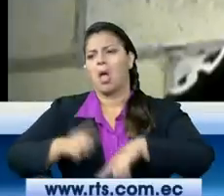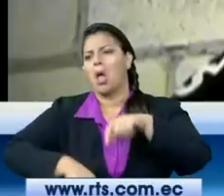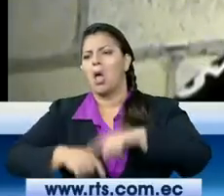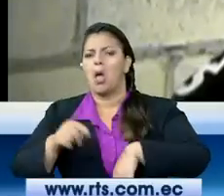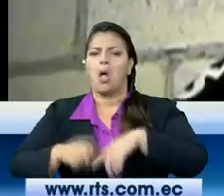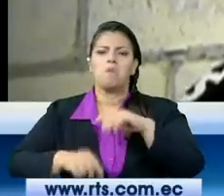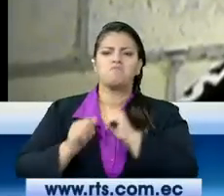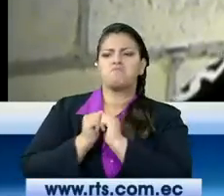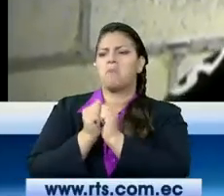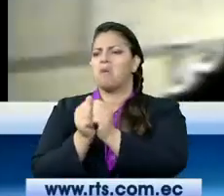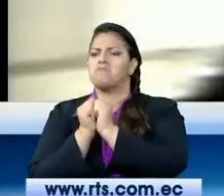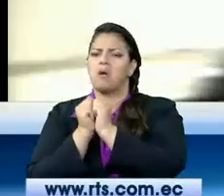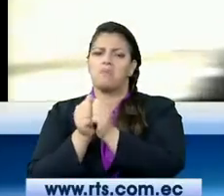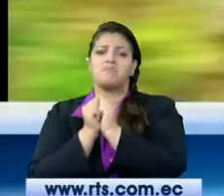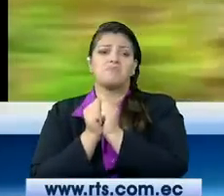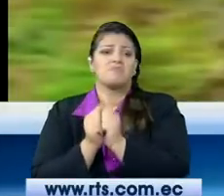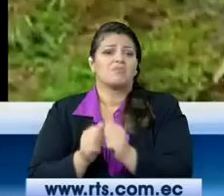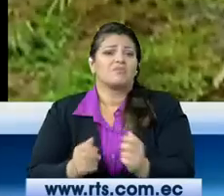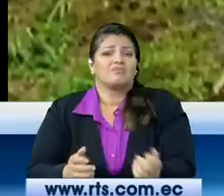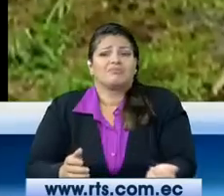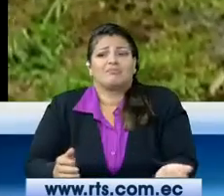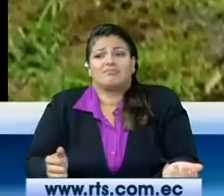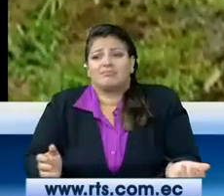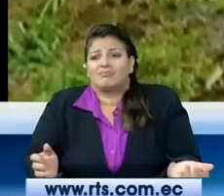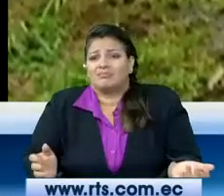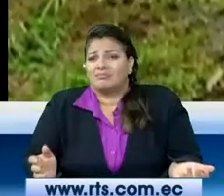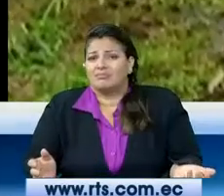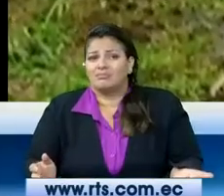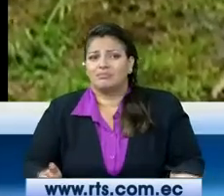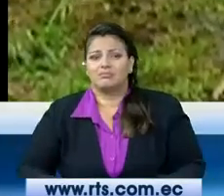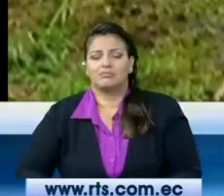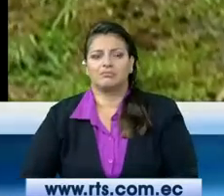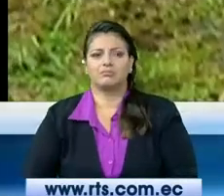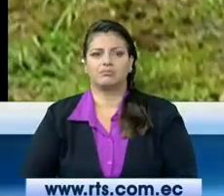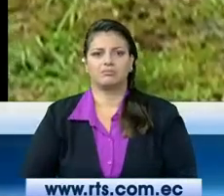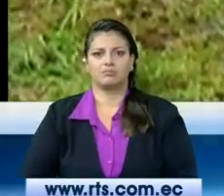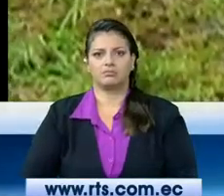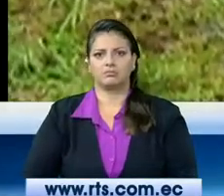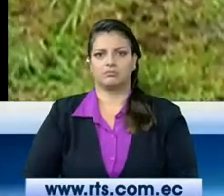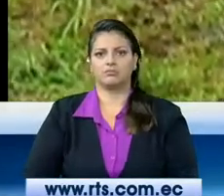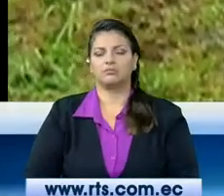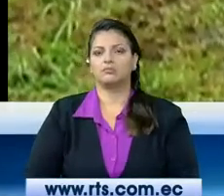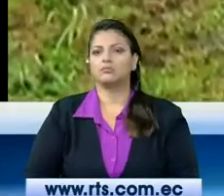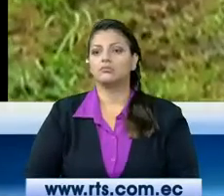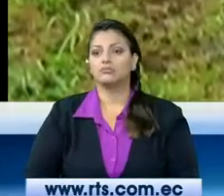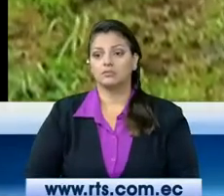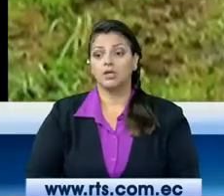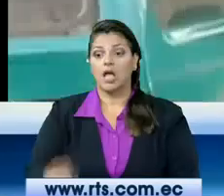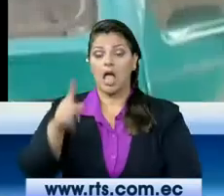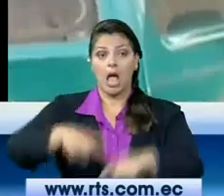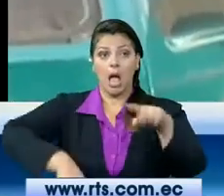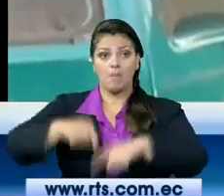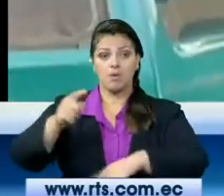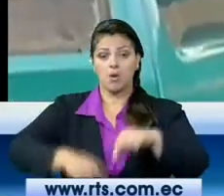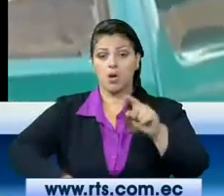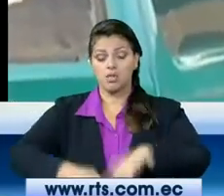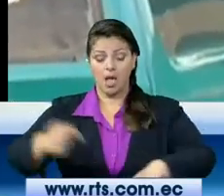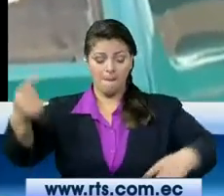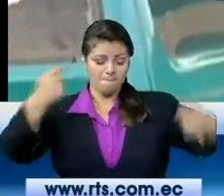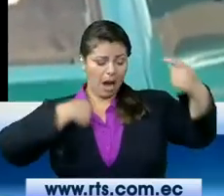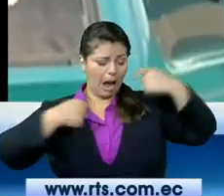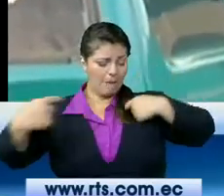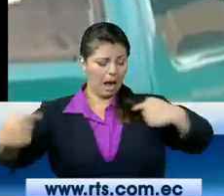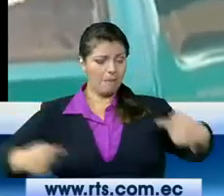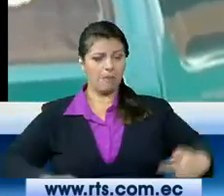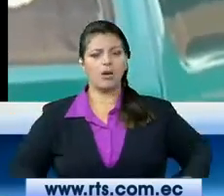con cuántos amigos, no se sabe. Mientras que el otro ciudadano se recupera en una casa de salud, aquí aún se desconocen las causas de este crimen